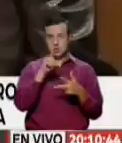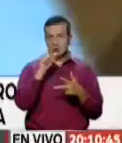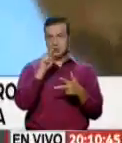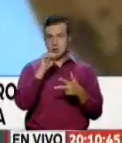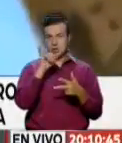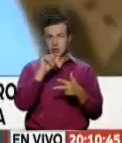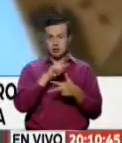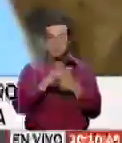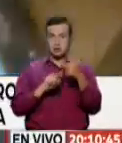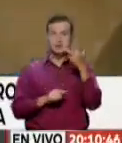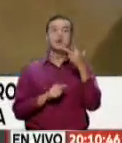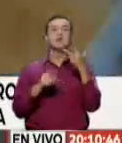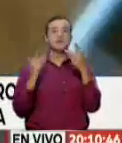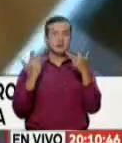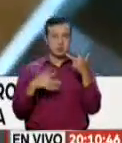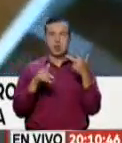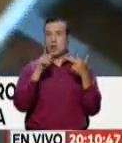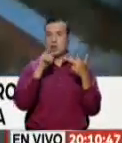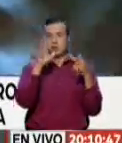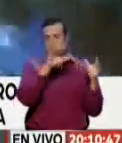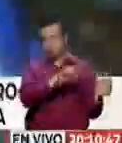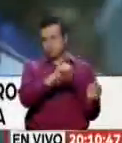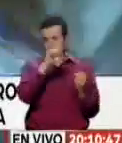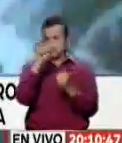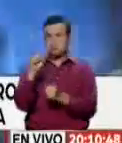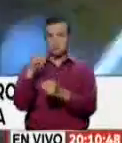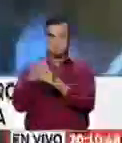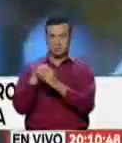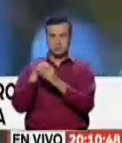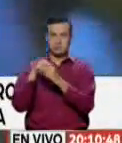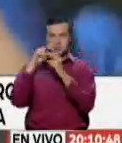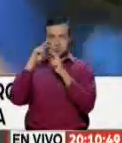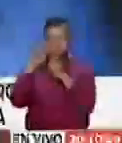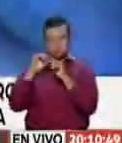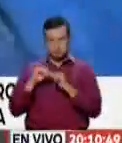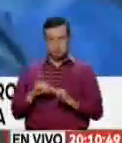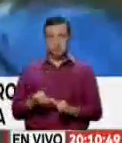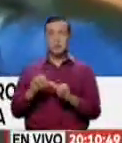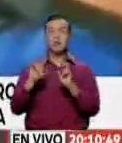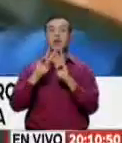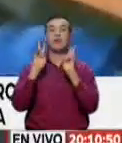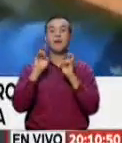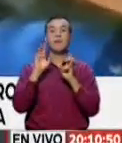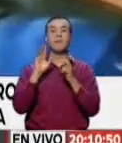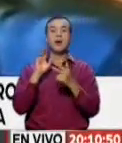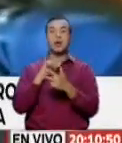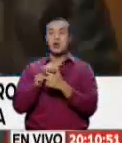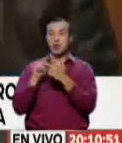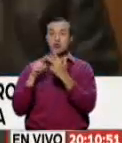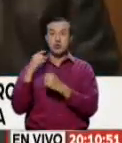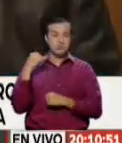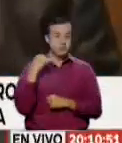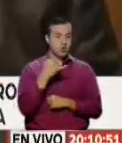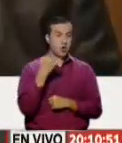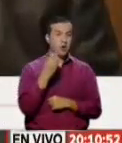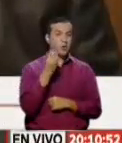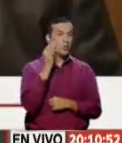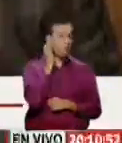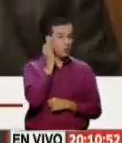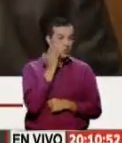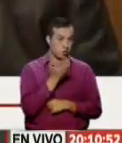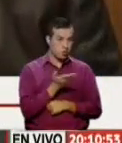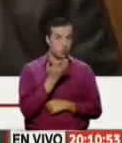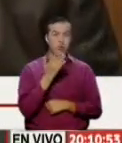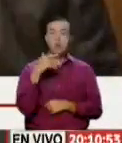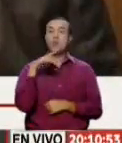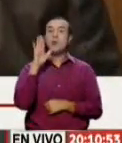P. fueron trasladados a La Tacunga mientras se desarrolla la instrucción fiscal por el delito de violación. Se determinó que el lugar más